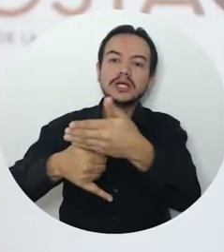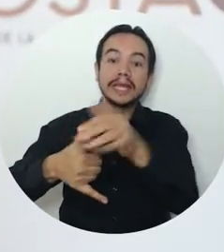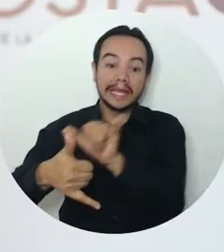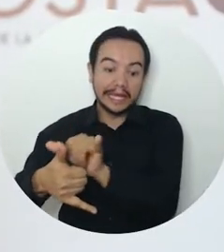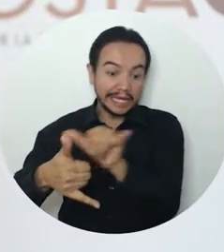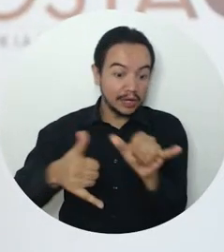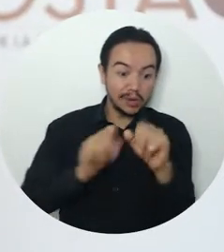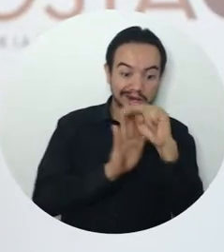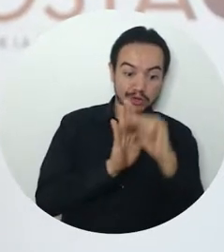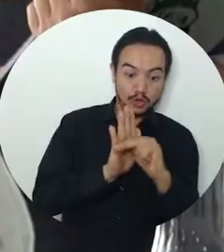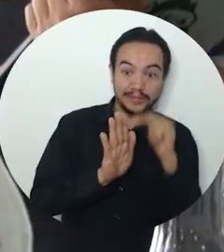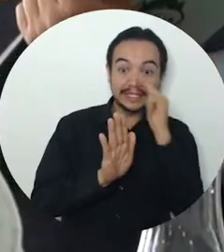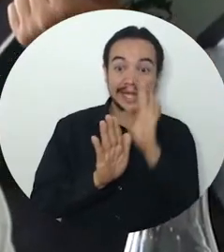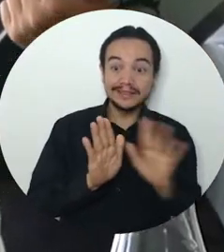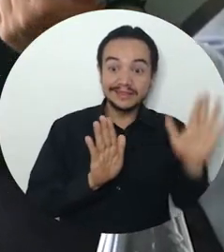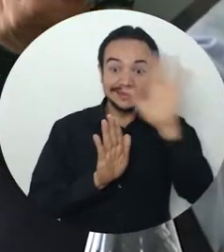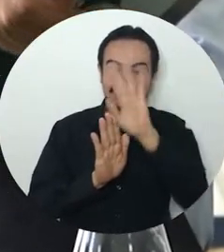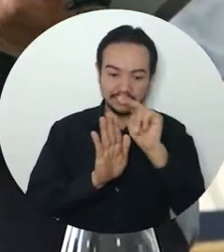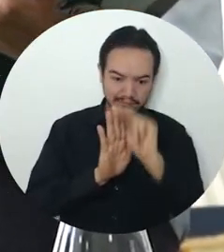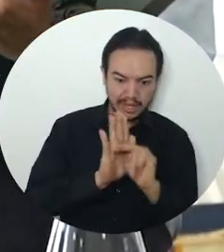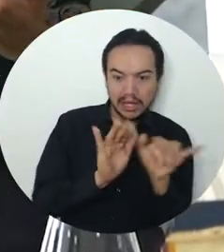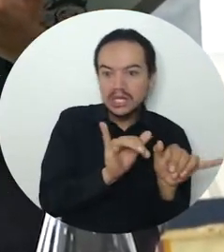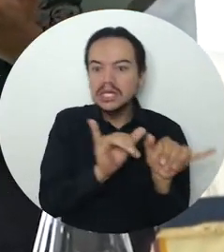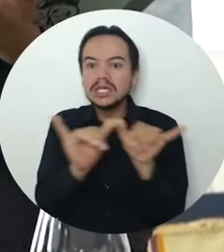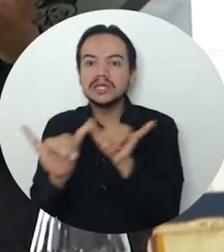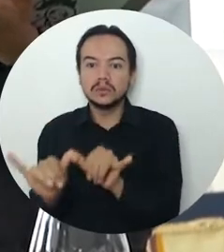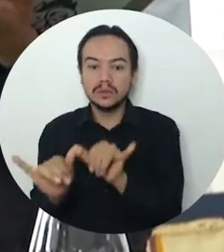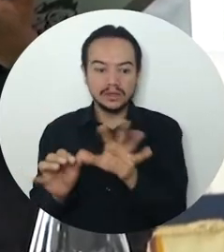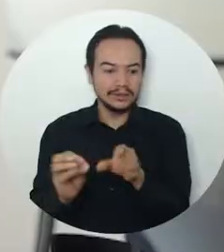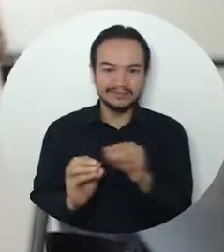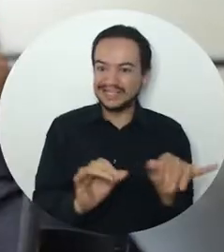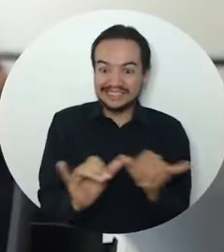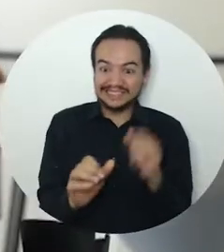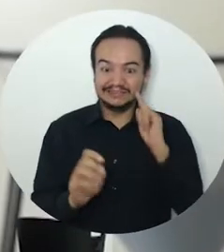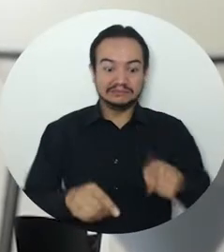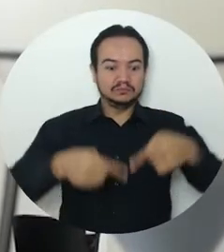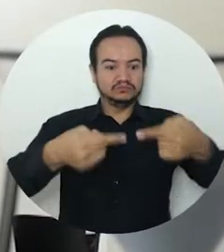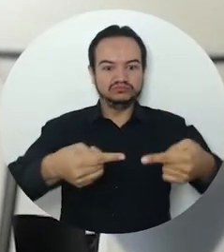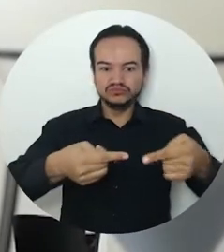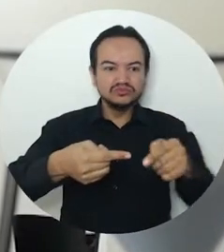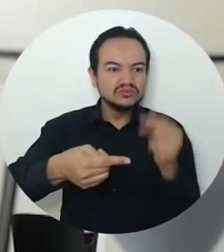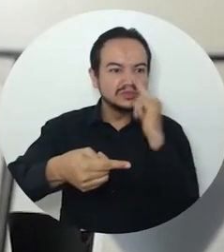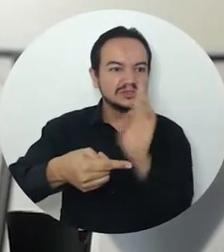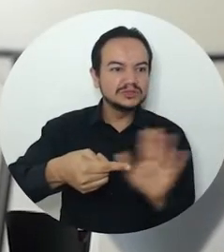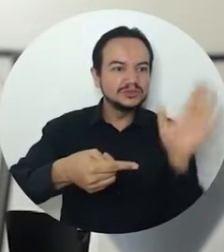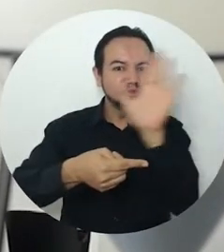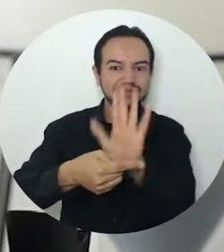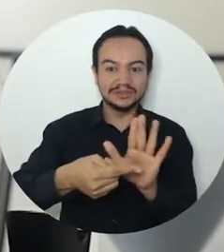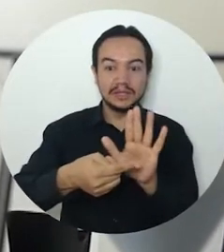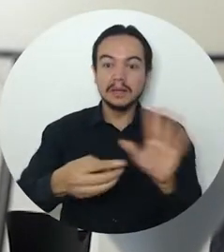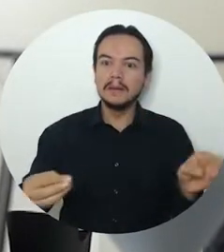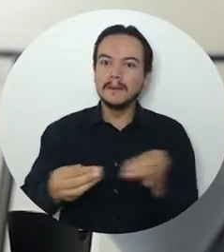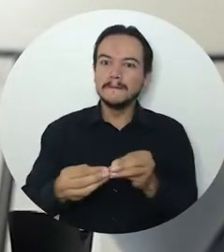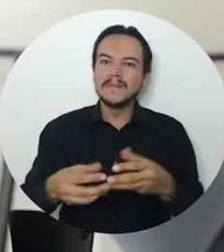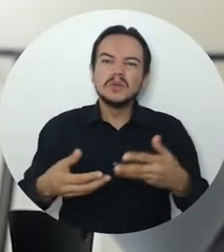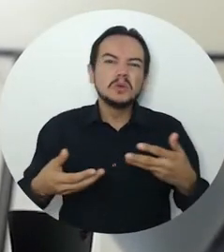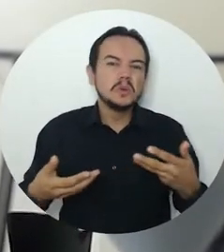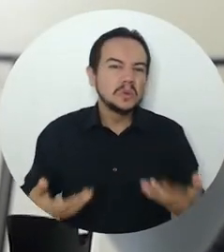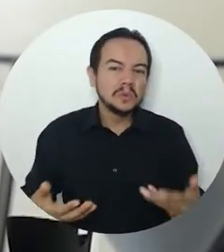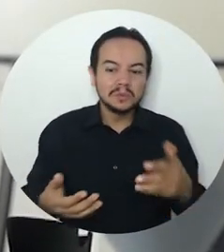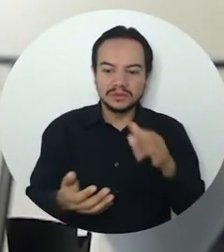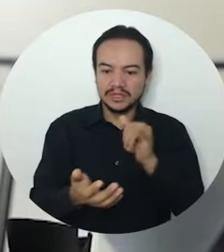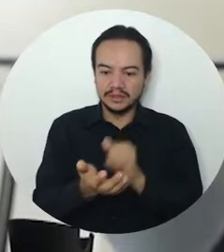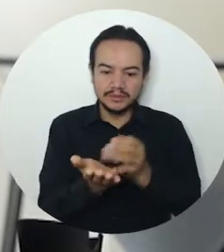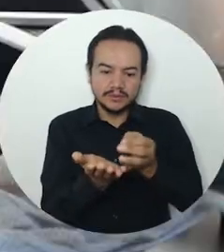es un campeonato regional que lo hicimos con todas las normas que exige la WCE, con los mismos estándares